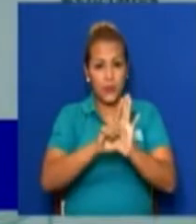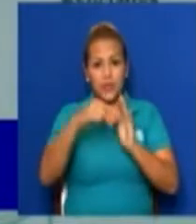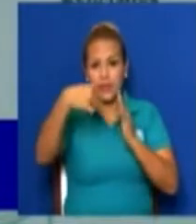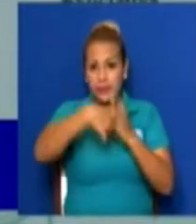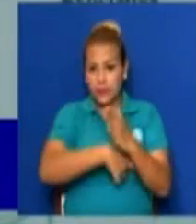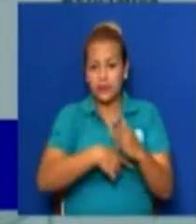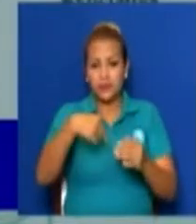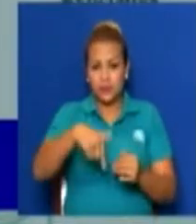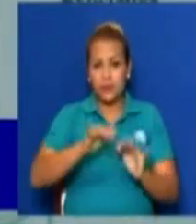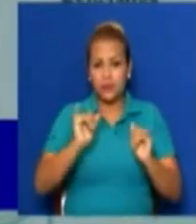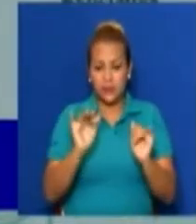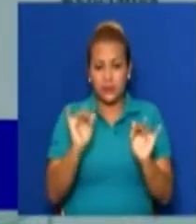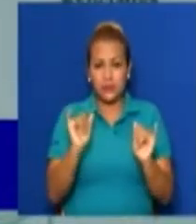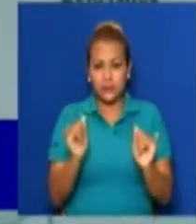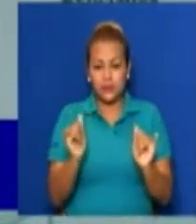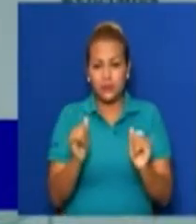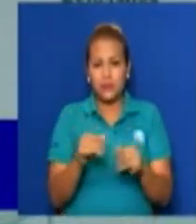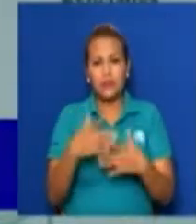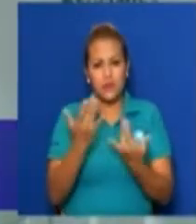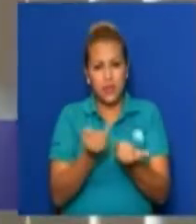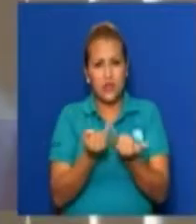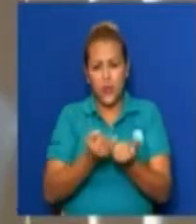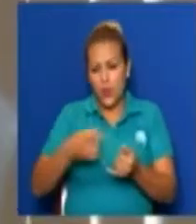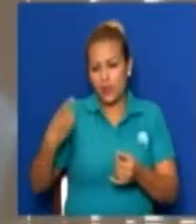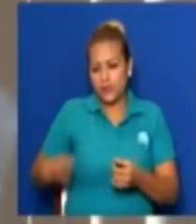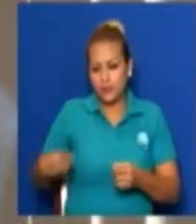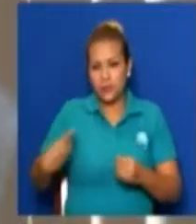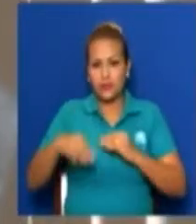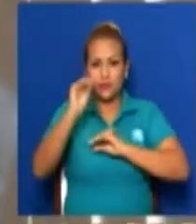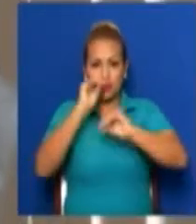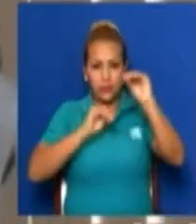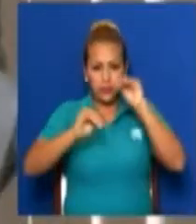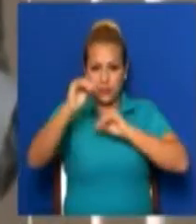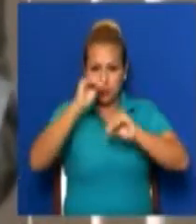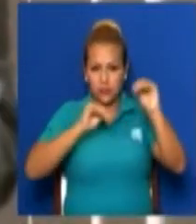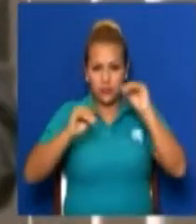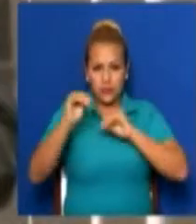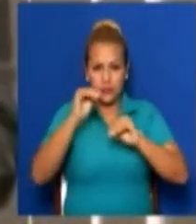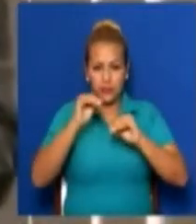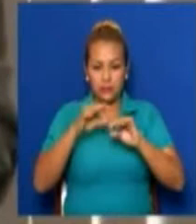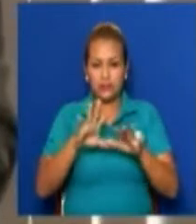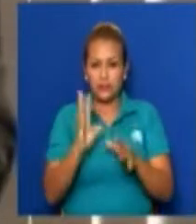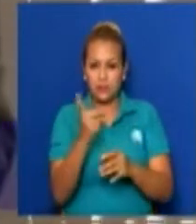también establece derechos económicos. Esa ley establece